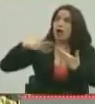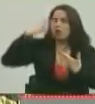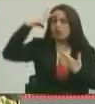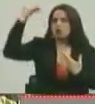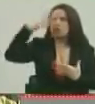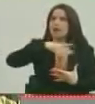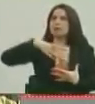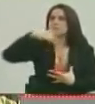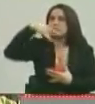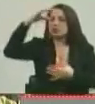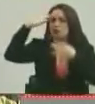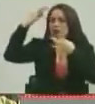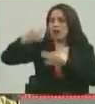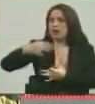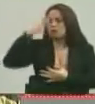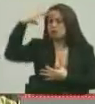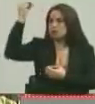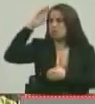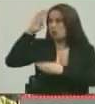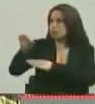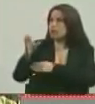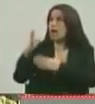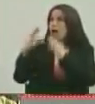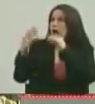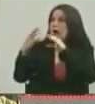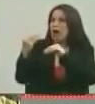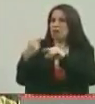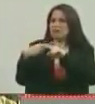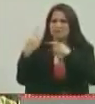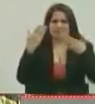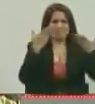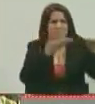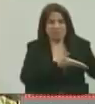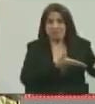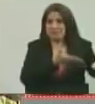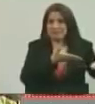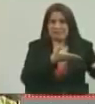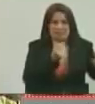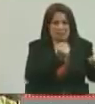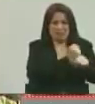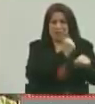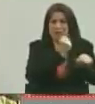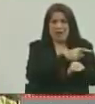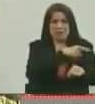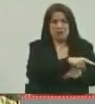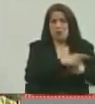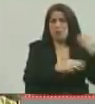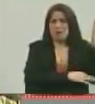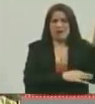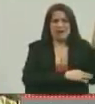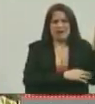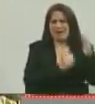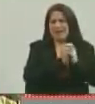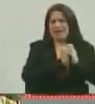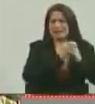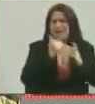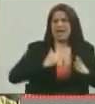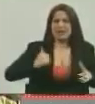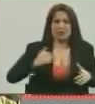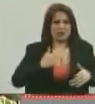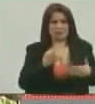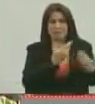espíritu de creer en un dios estos no estos no están trabajando por la iglesia católica trabaja por sus intereses